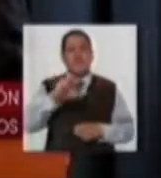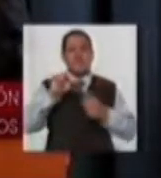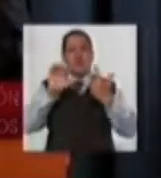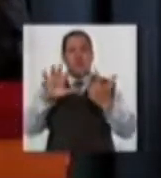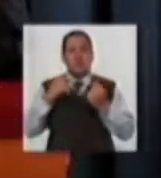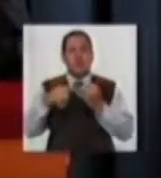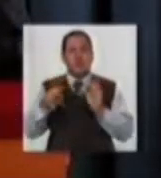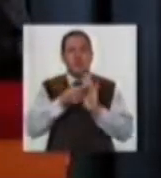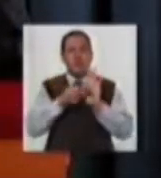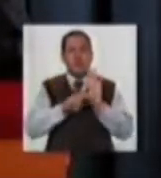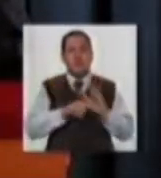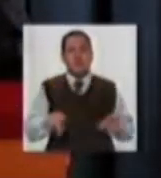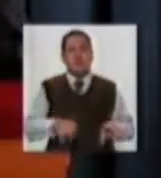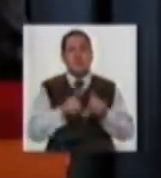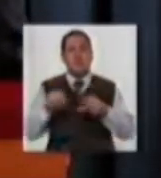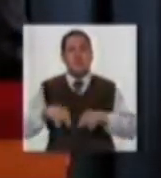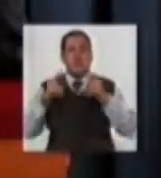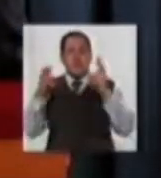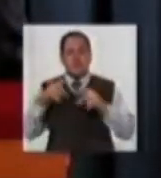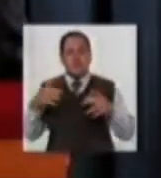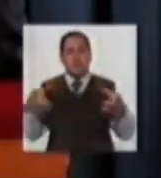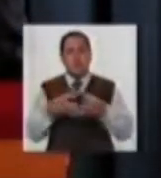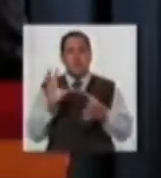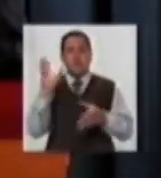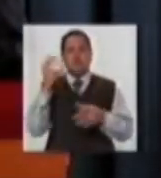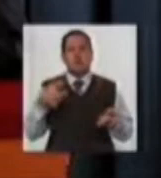normas. En el ámbito de energía,